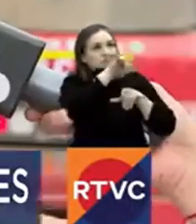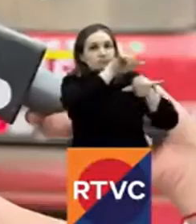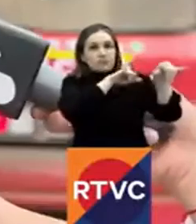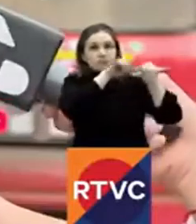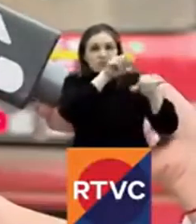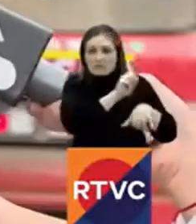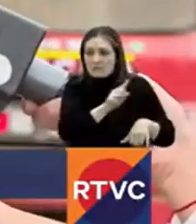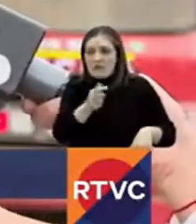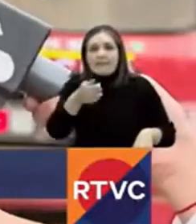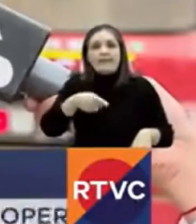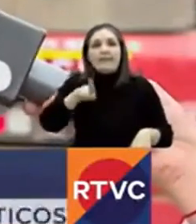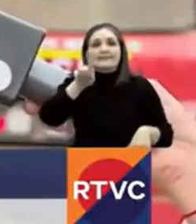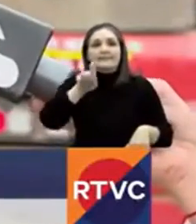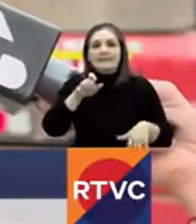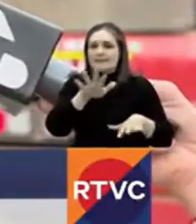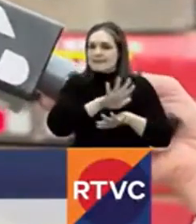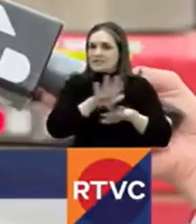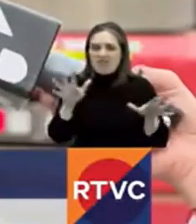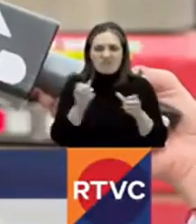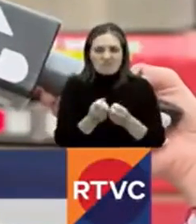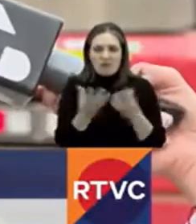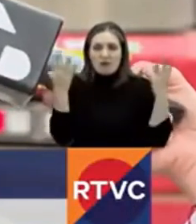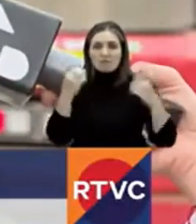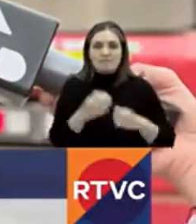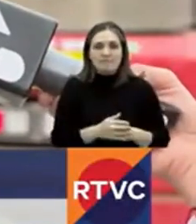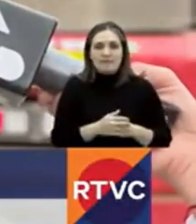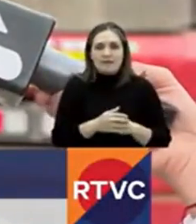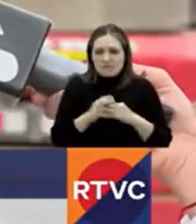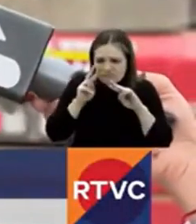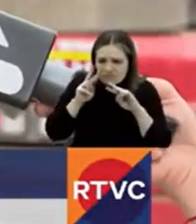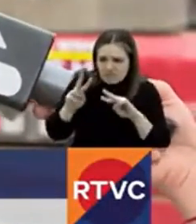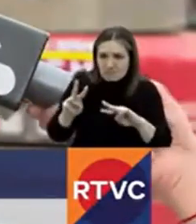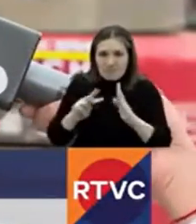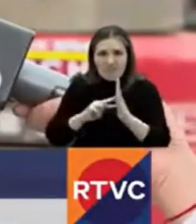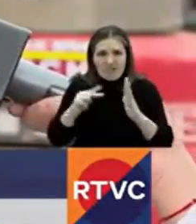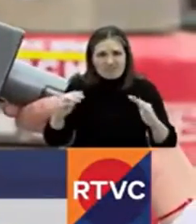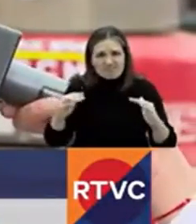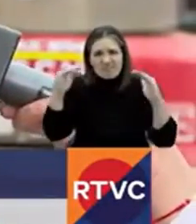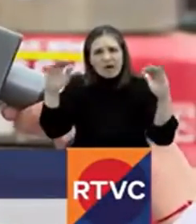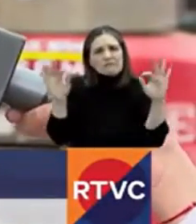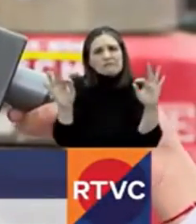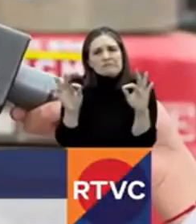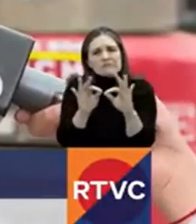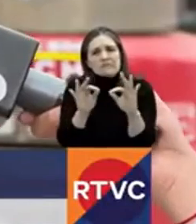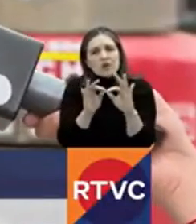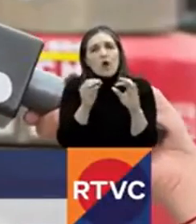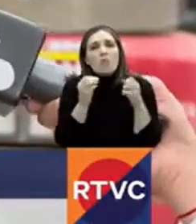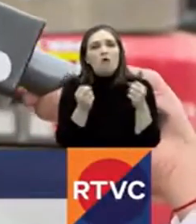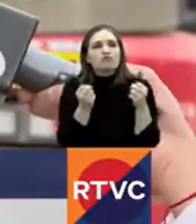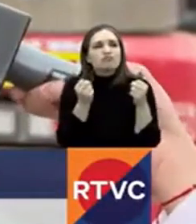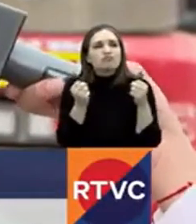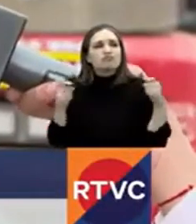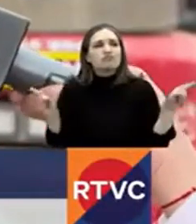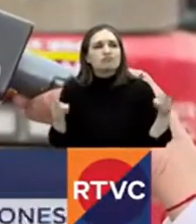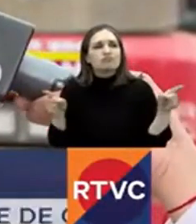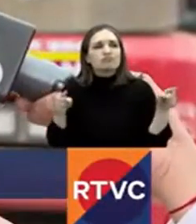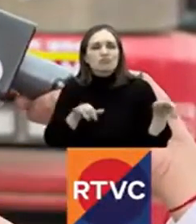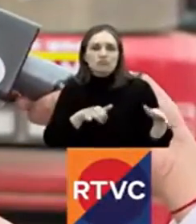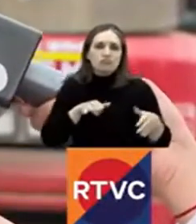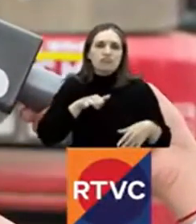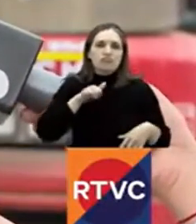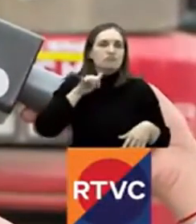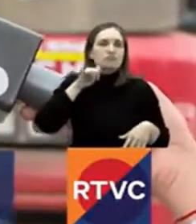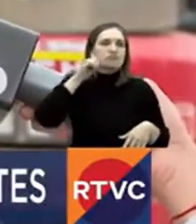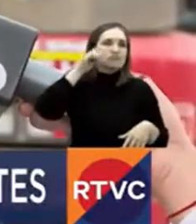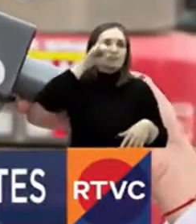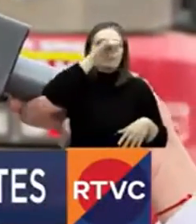son de construcción prácticamente rudimentaria, que reúne los requisitos para poder cumplir la función de volar. Tienen una